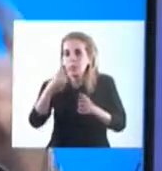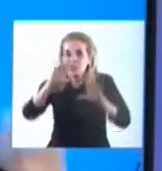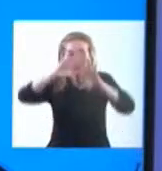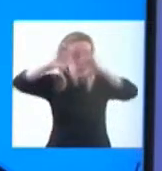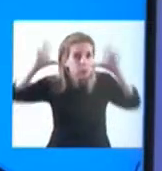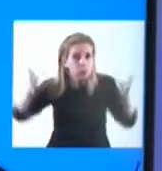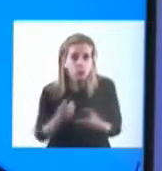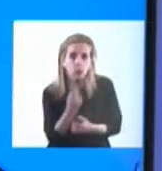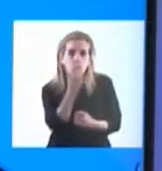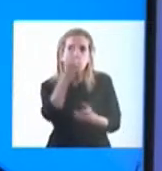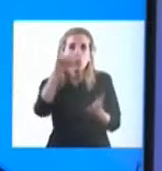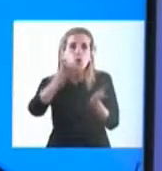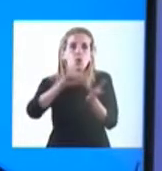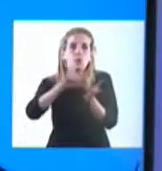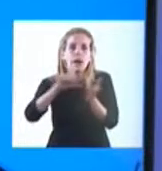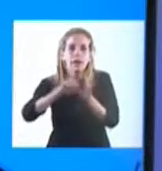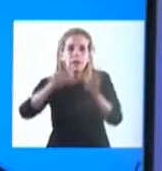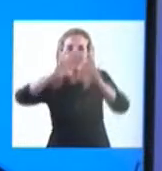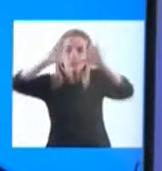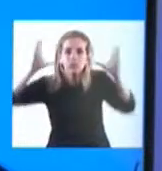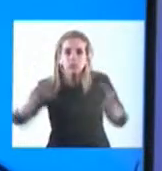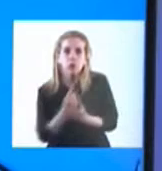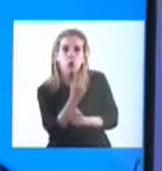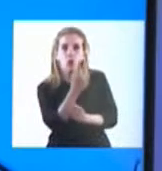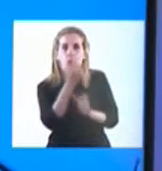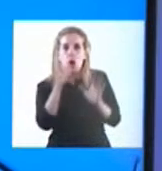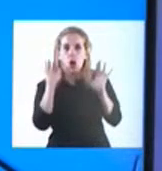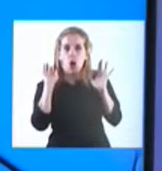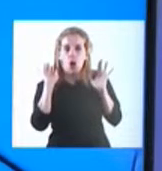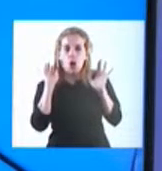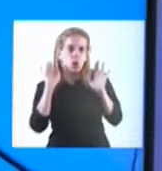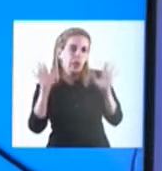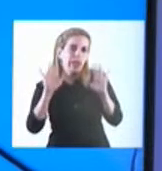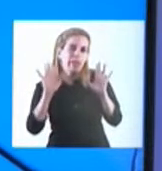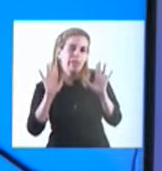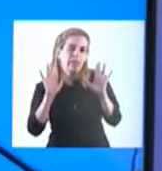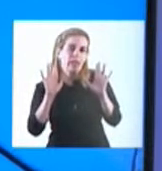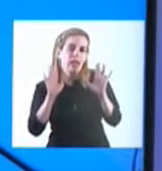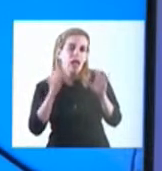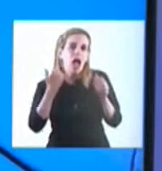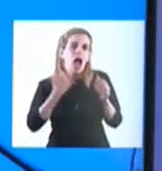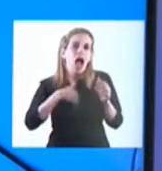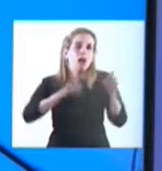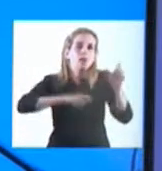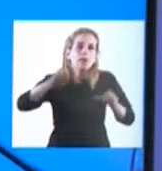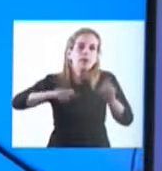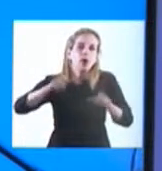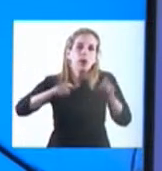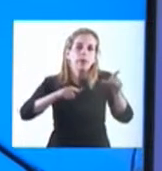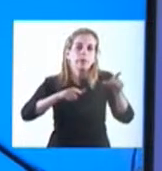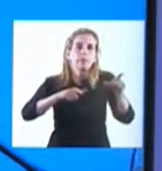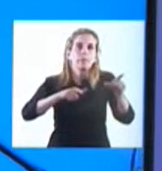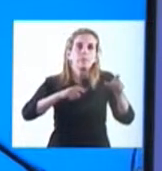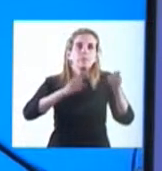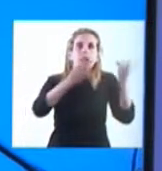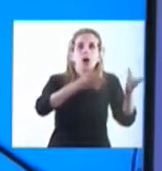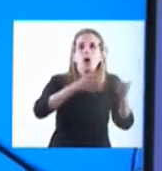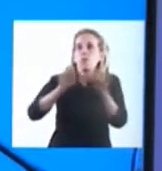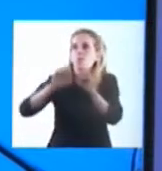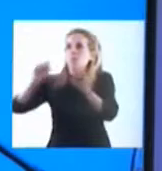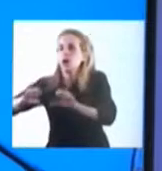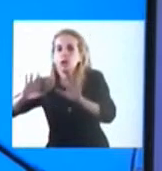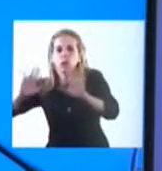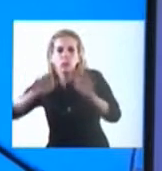pretenden. Jorge, cuando termine el sistema actual de retenciones, esta baja progresiva que se hace hasta diciembre, ¿tienen miedo que a partir